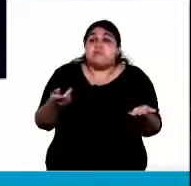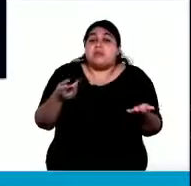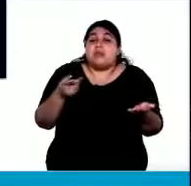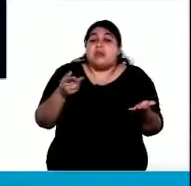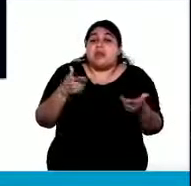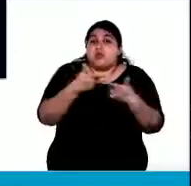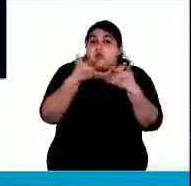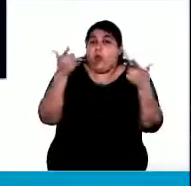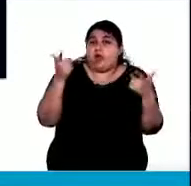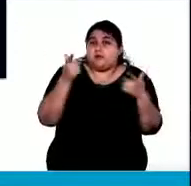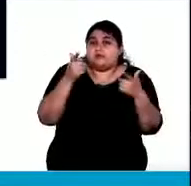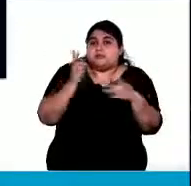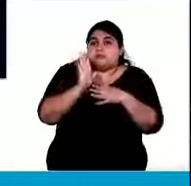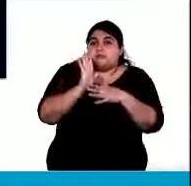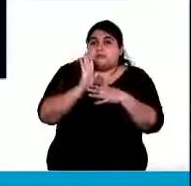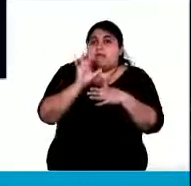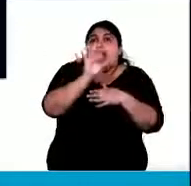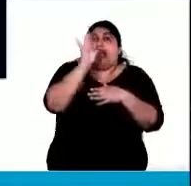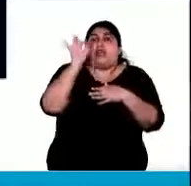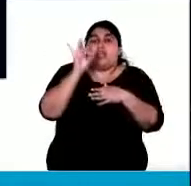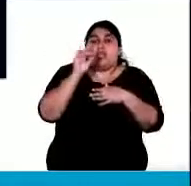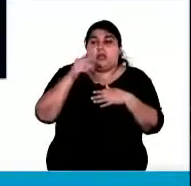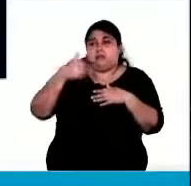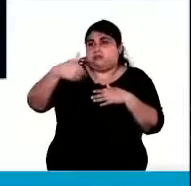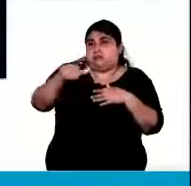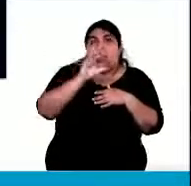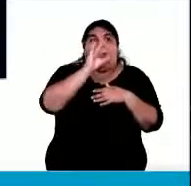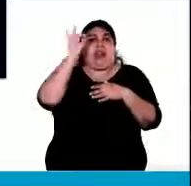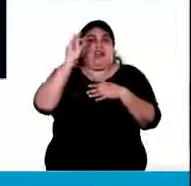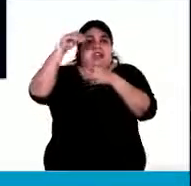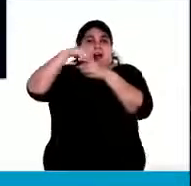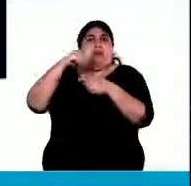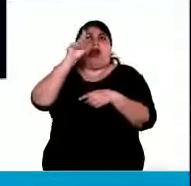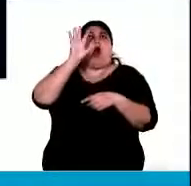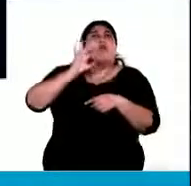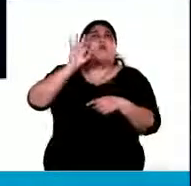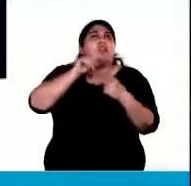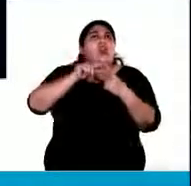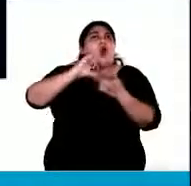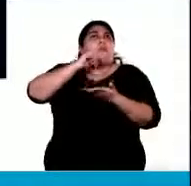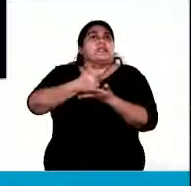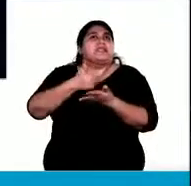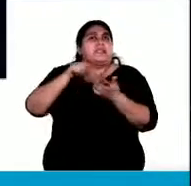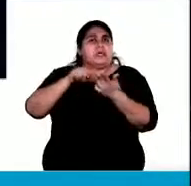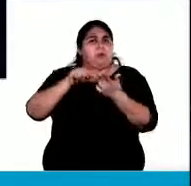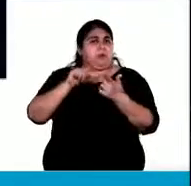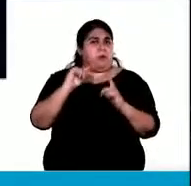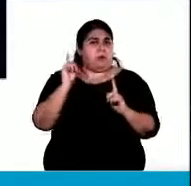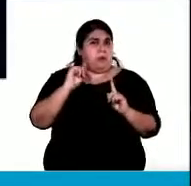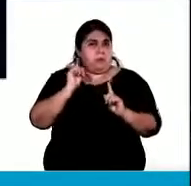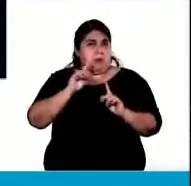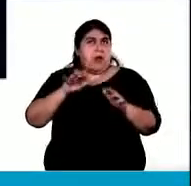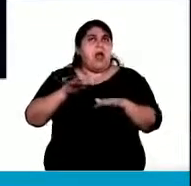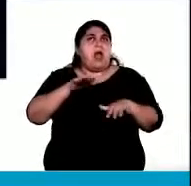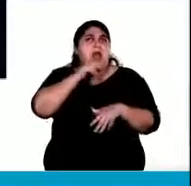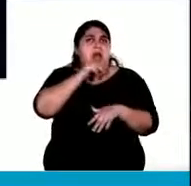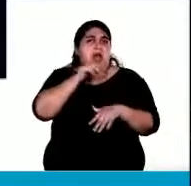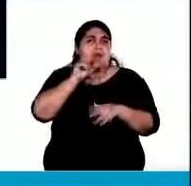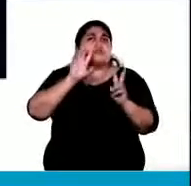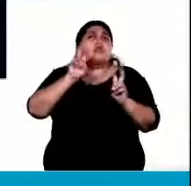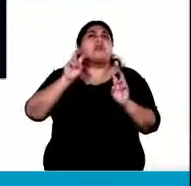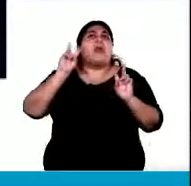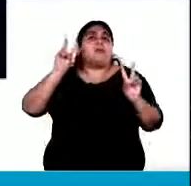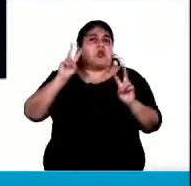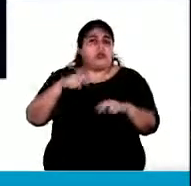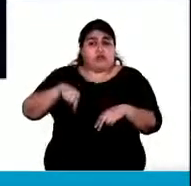nadie lo eligió a Macri ni lo va a elegir para que opine, participe ni absolutamente haga nada respecto del peronismo. El peronismo